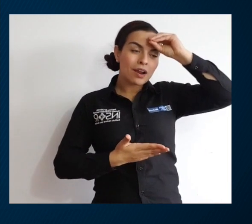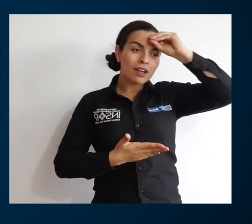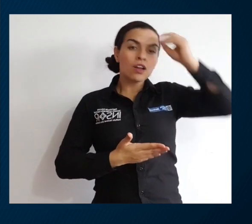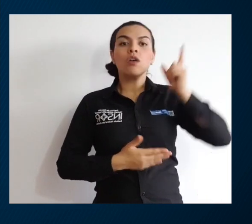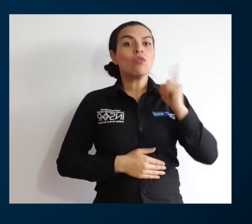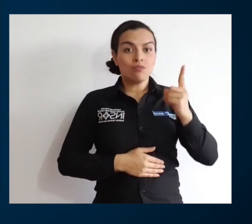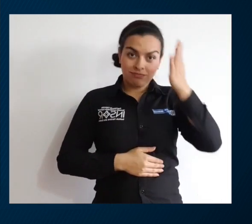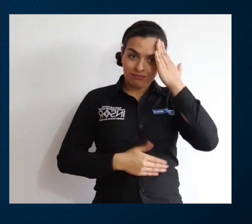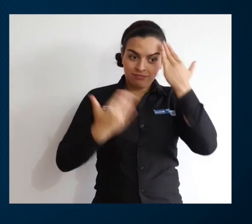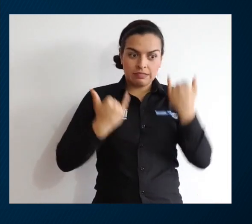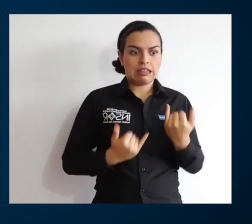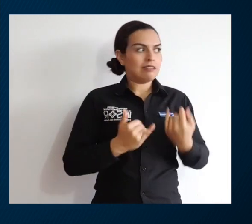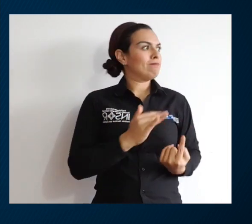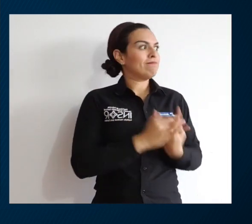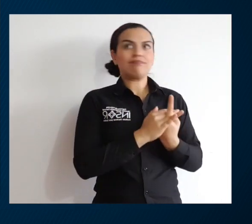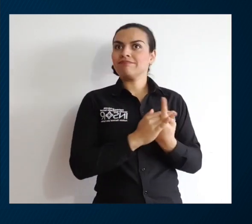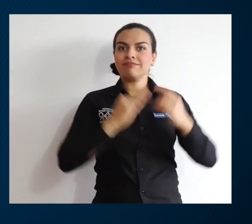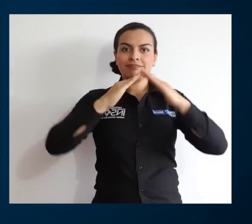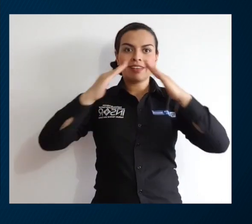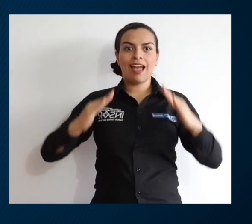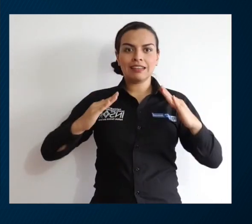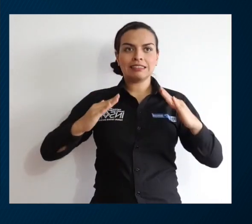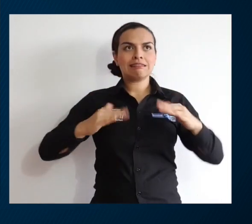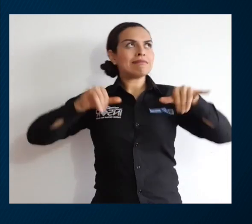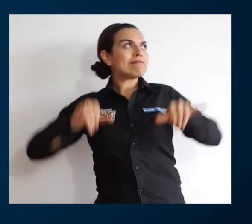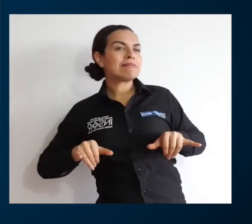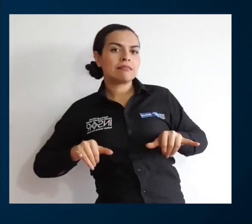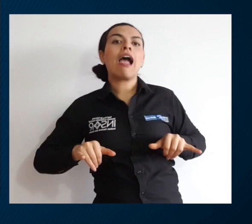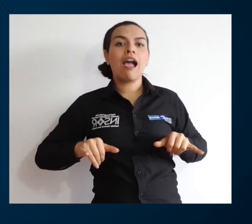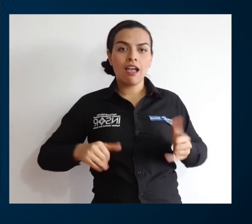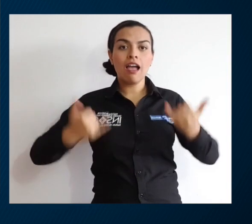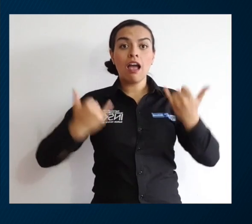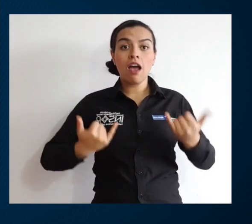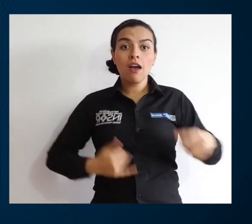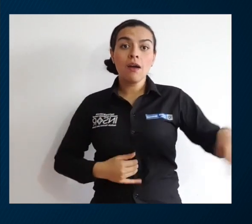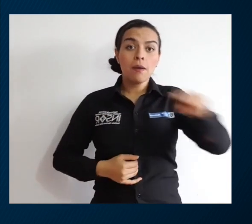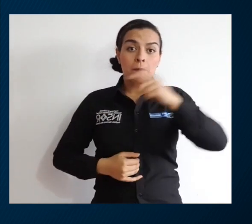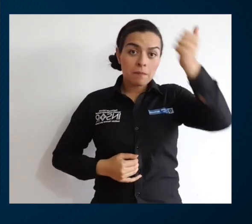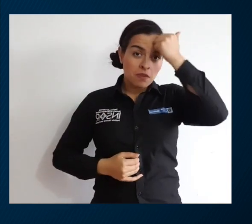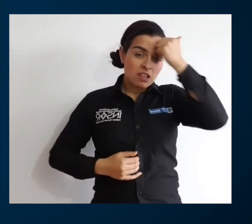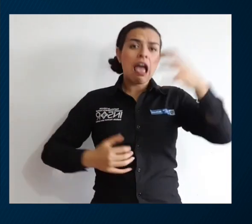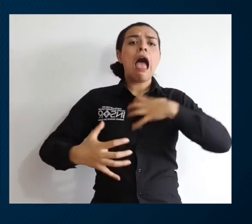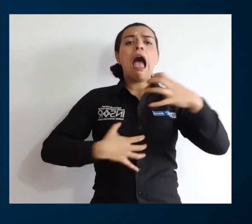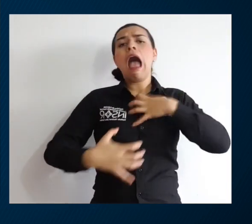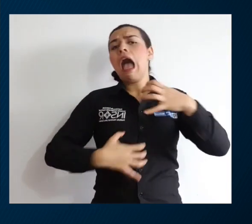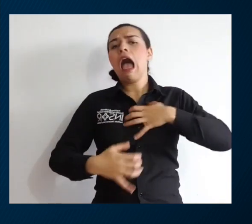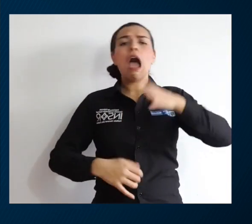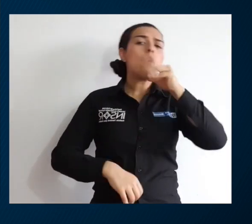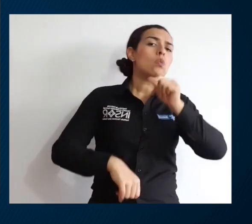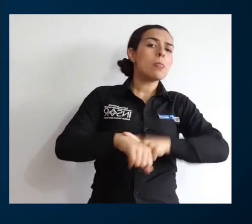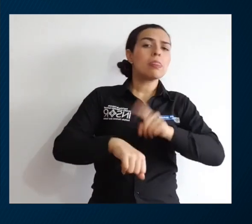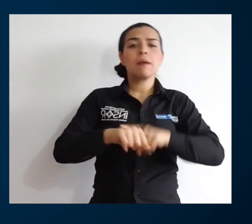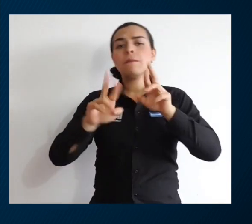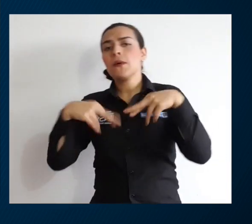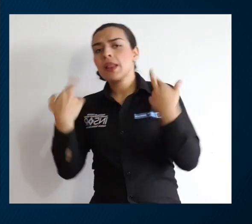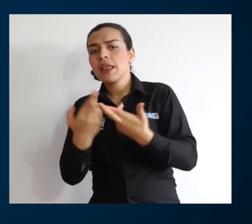las ganancias que hemos tenido, una de las lecciones aprendidas que hemos tenido en esta situación de cuarentena,